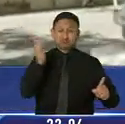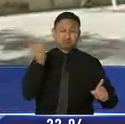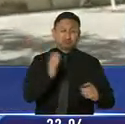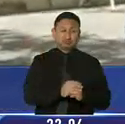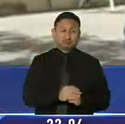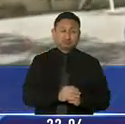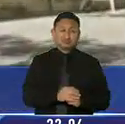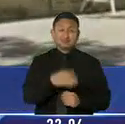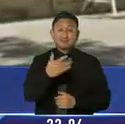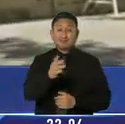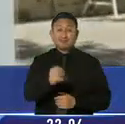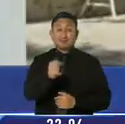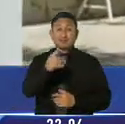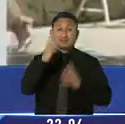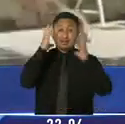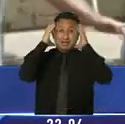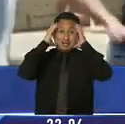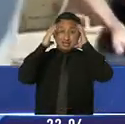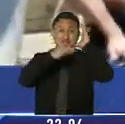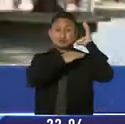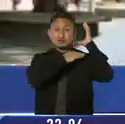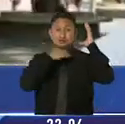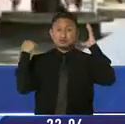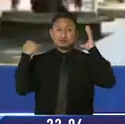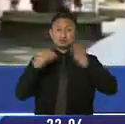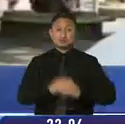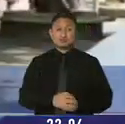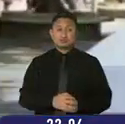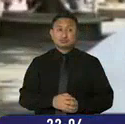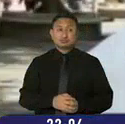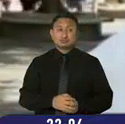queda desprendida de su cuerpo. Vimos que fue encontrado